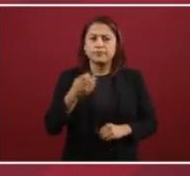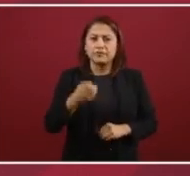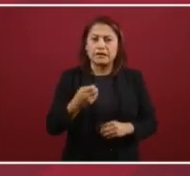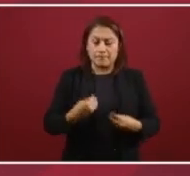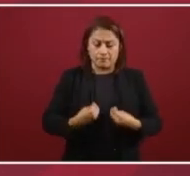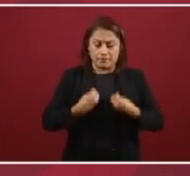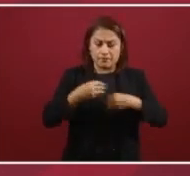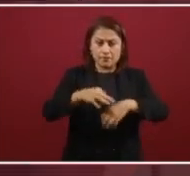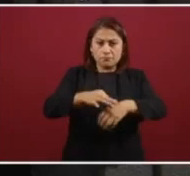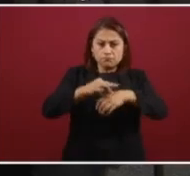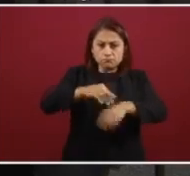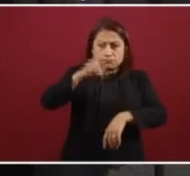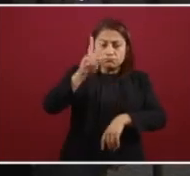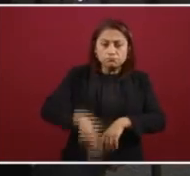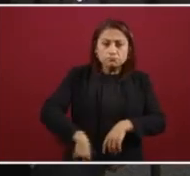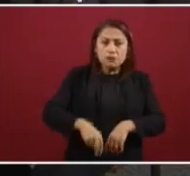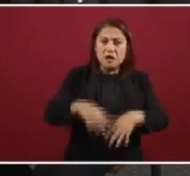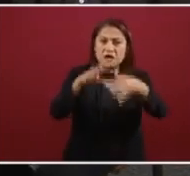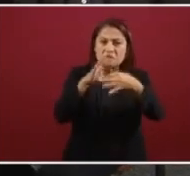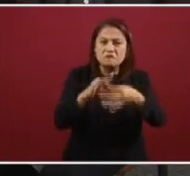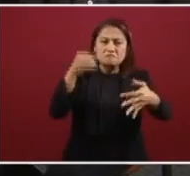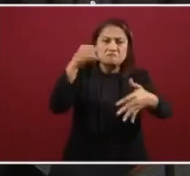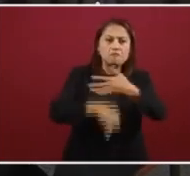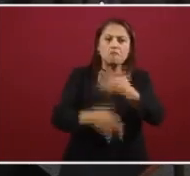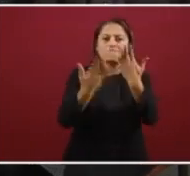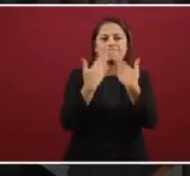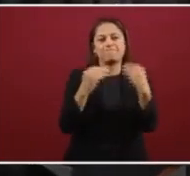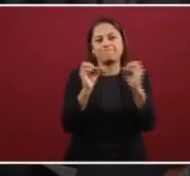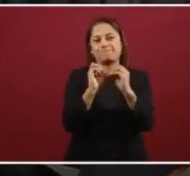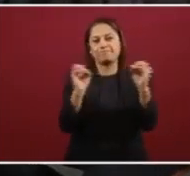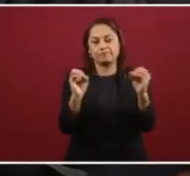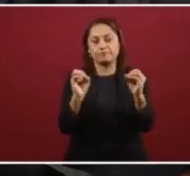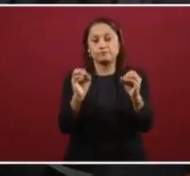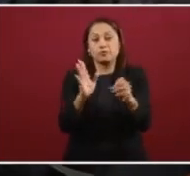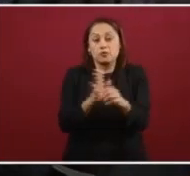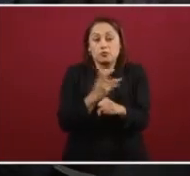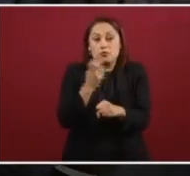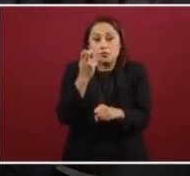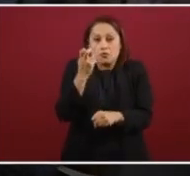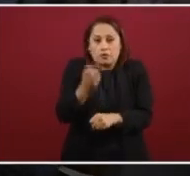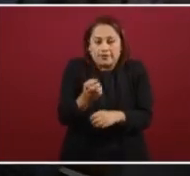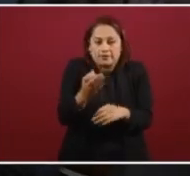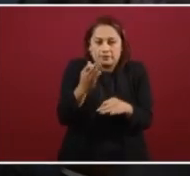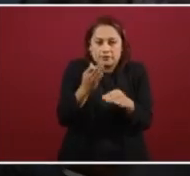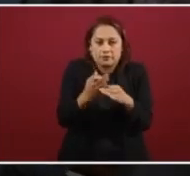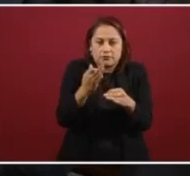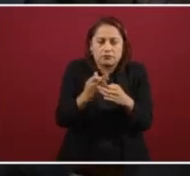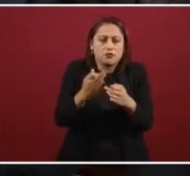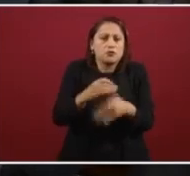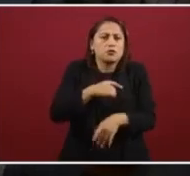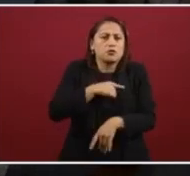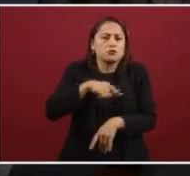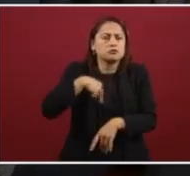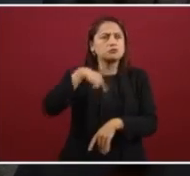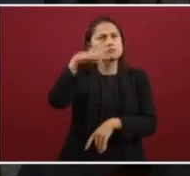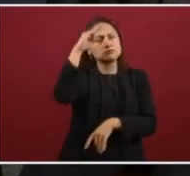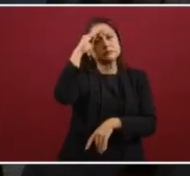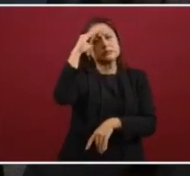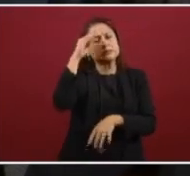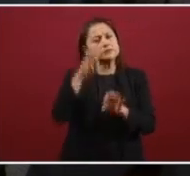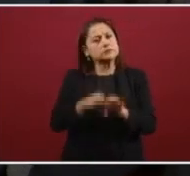algunas drogas. Hemos decidido dar a conocer todo el